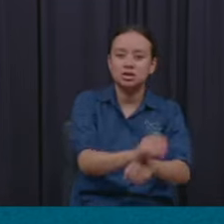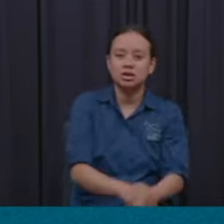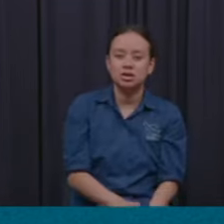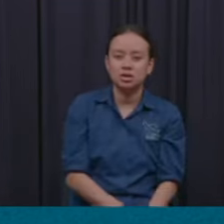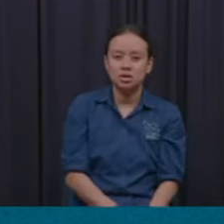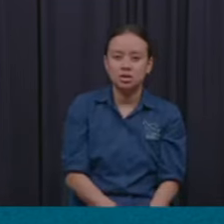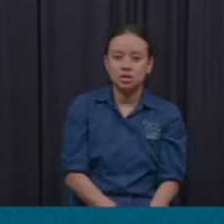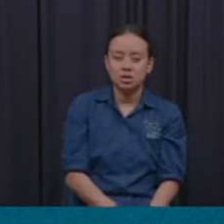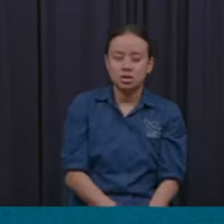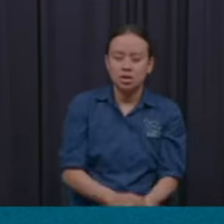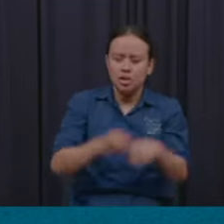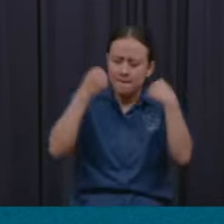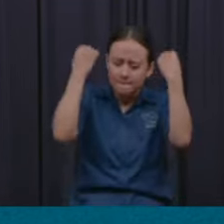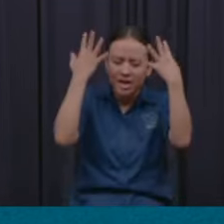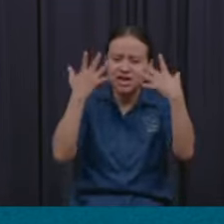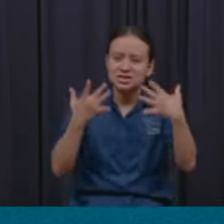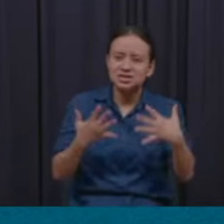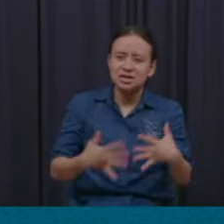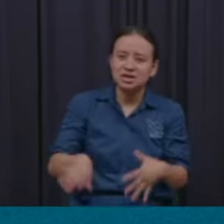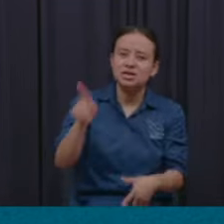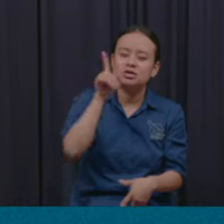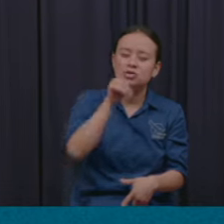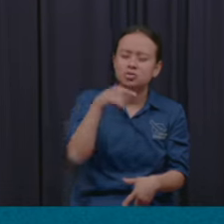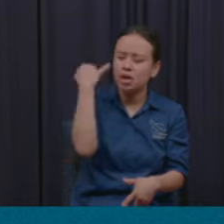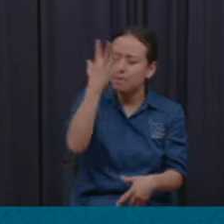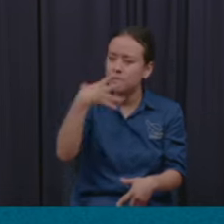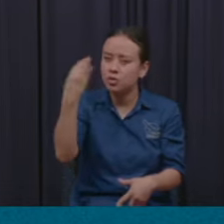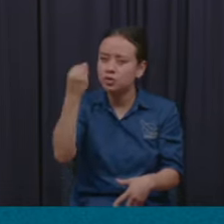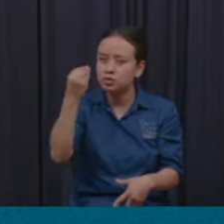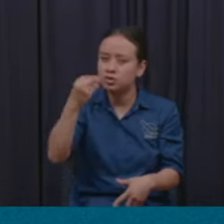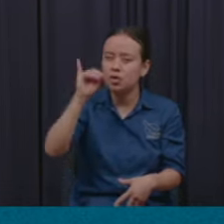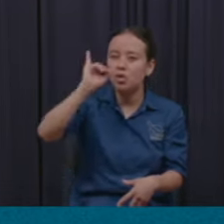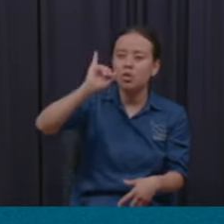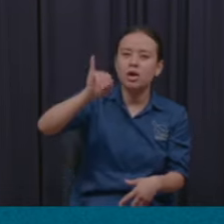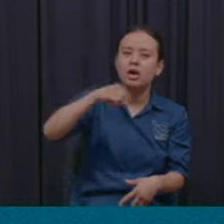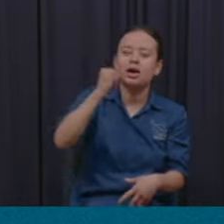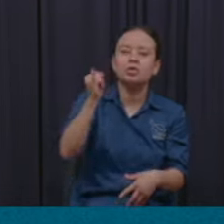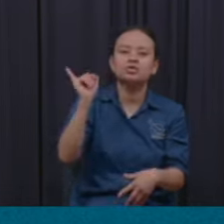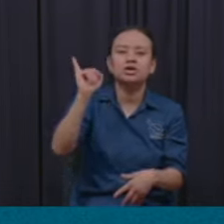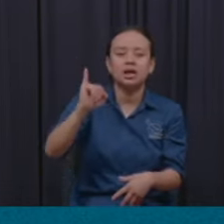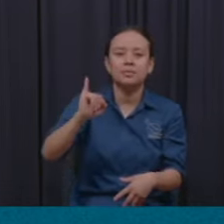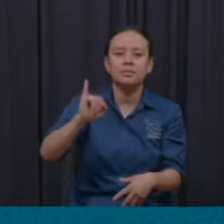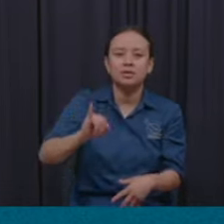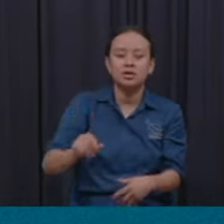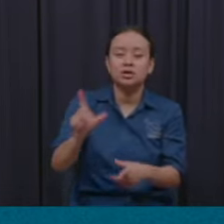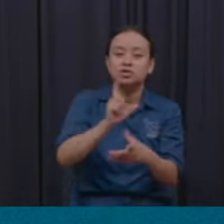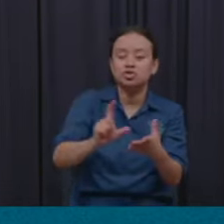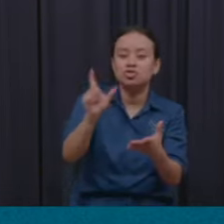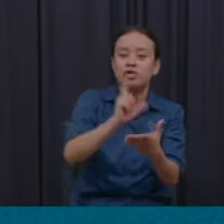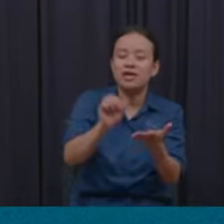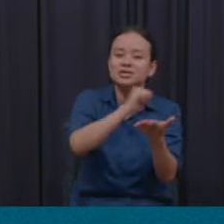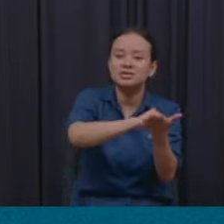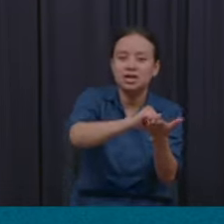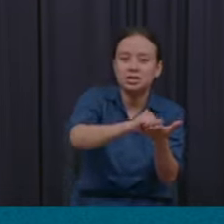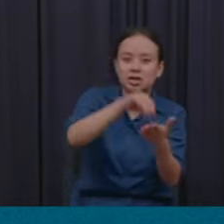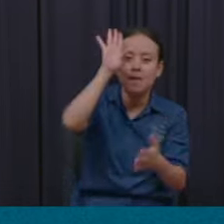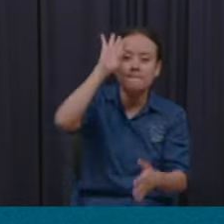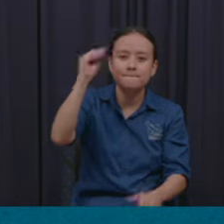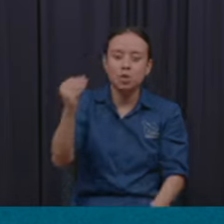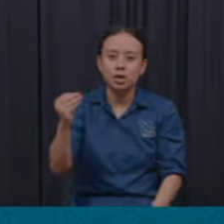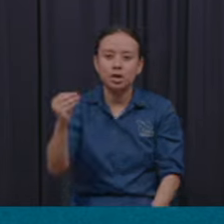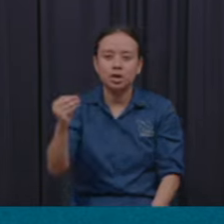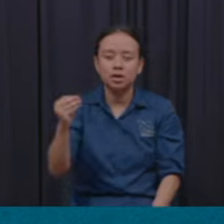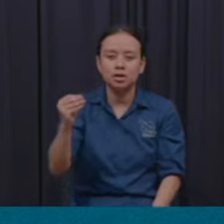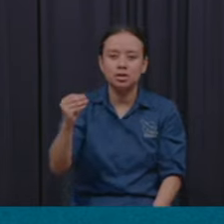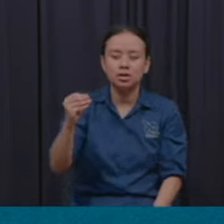vístete de tus ropajes hermosos. Oh Jerusalén, ciudad santa. Porque el